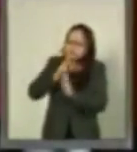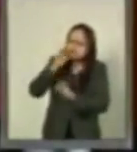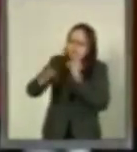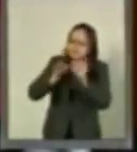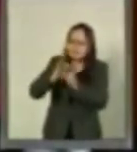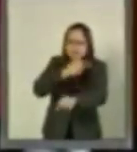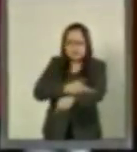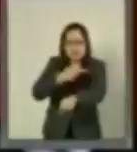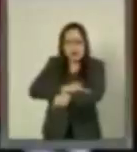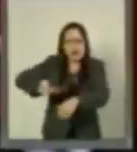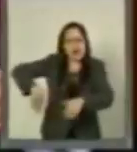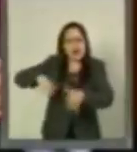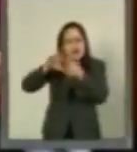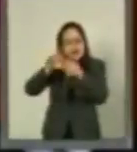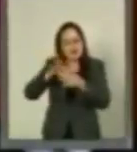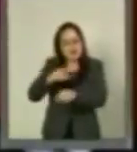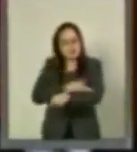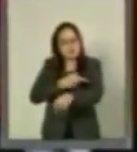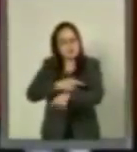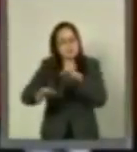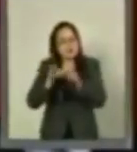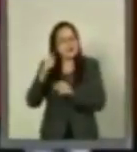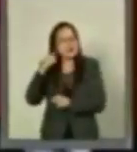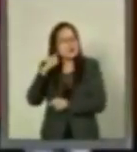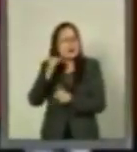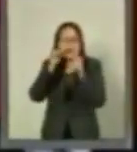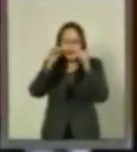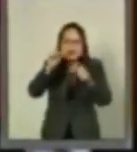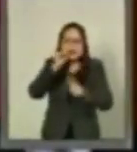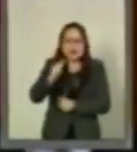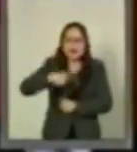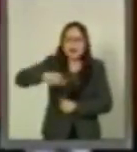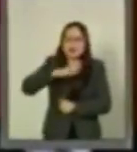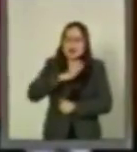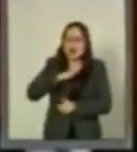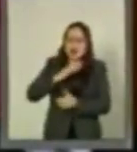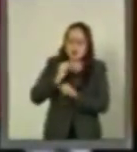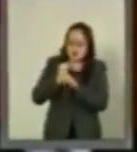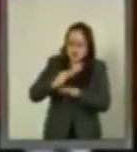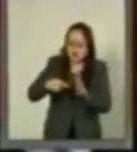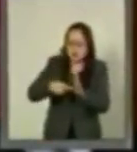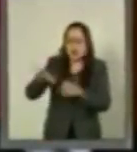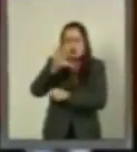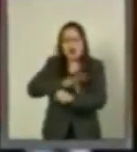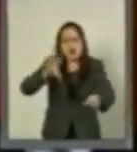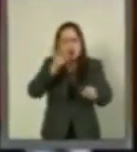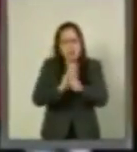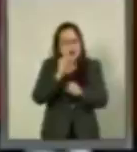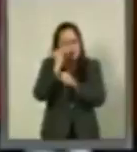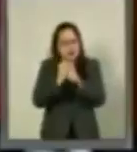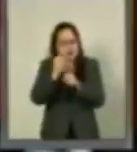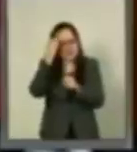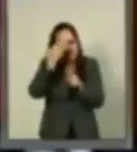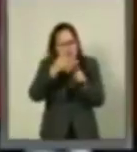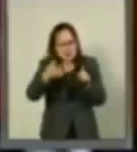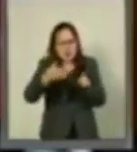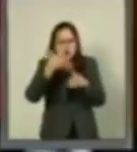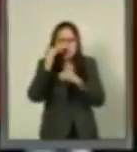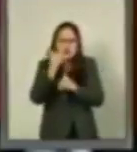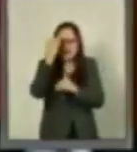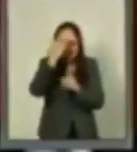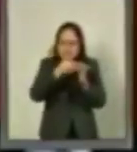las soluciones, lo dije, tal vez no se me escuchó, es que tenemos el diagnóstico completo, con tiempos,